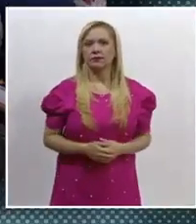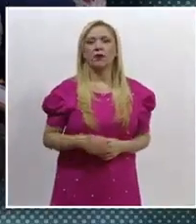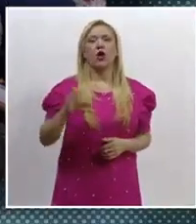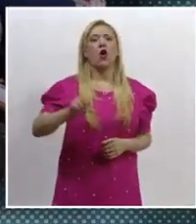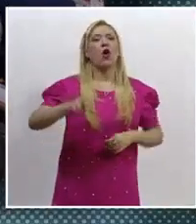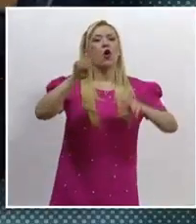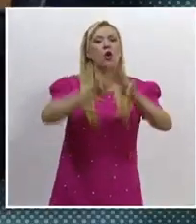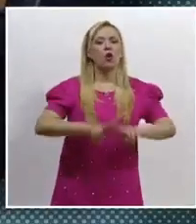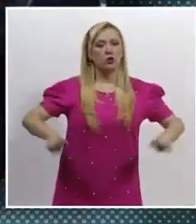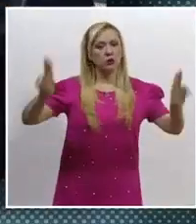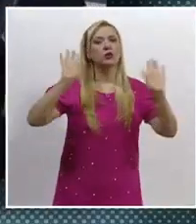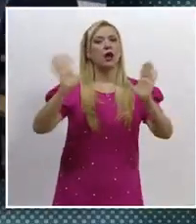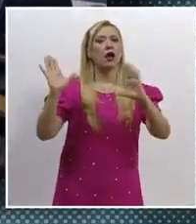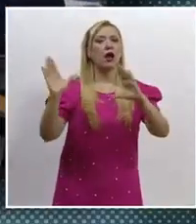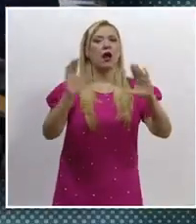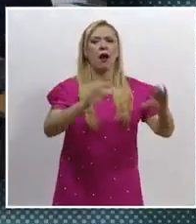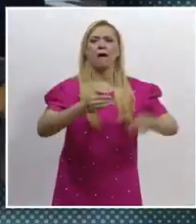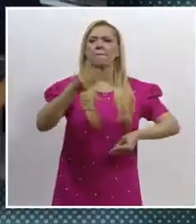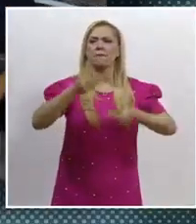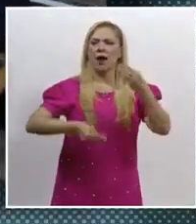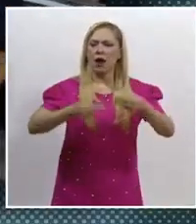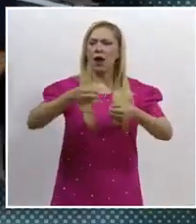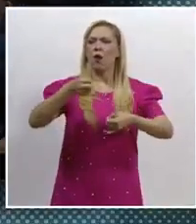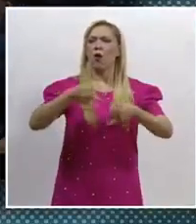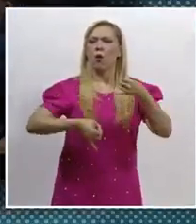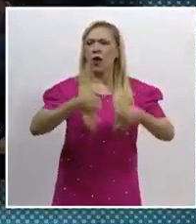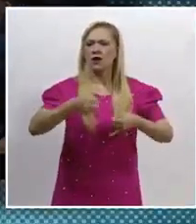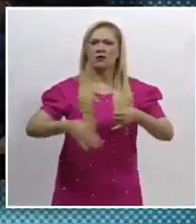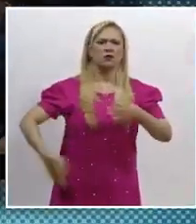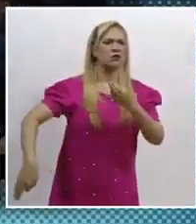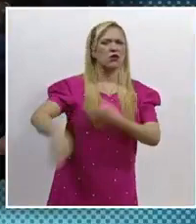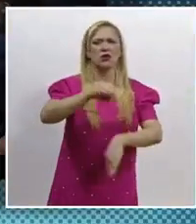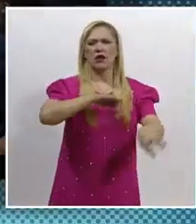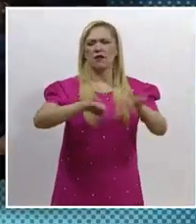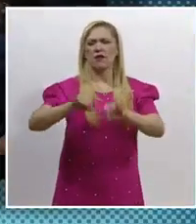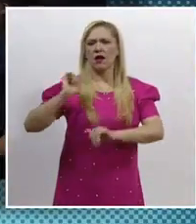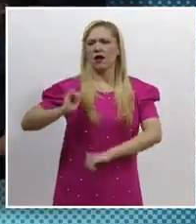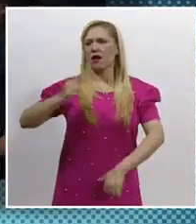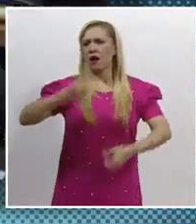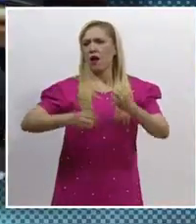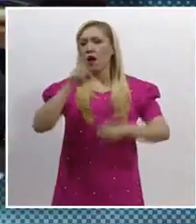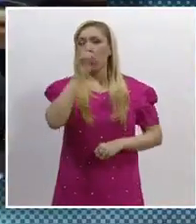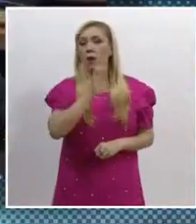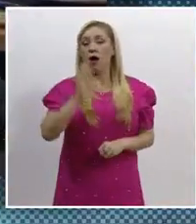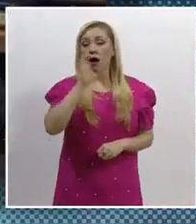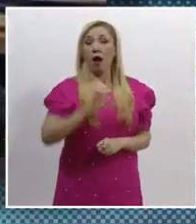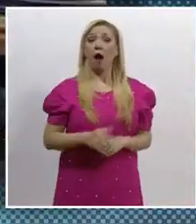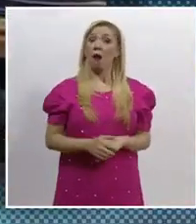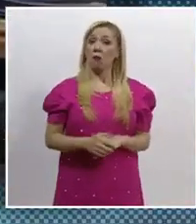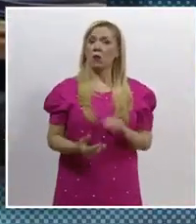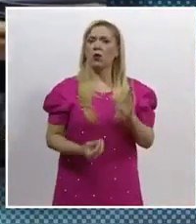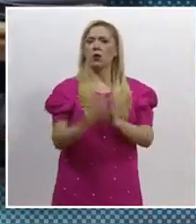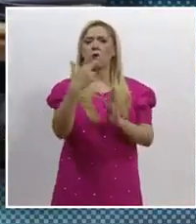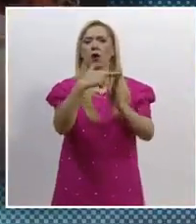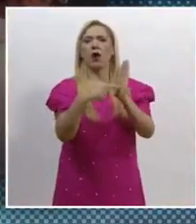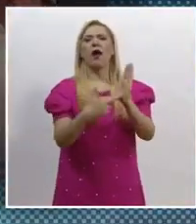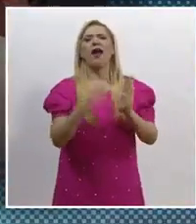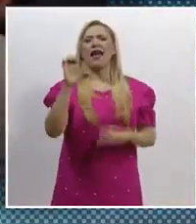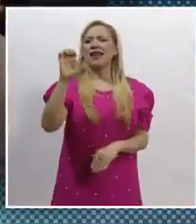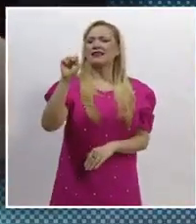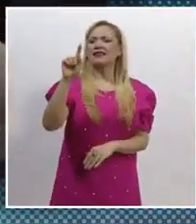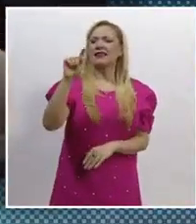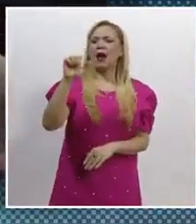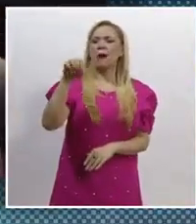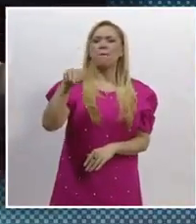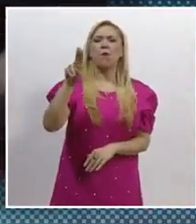Naciones Unidas capacitó a magistrados, jueces y personal del Poder Judicial de Aguascalientes sobre el Protocolo de Estambul contra la